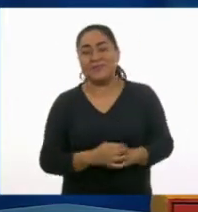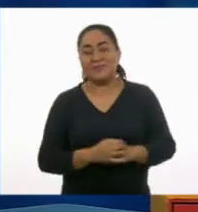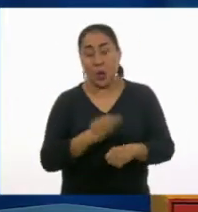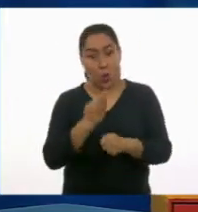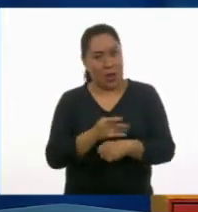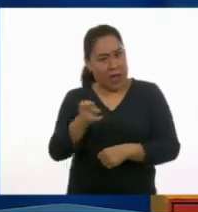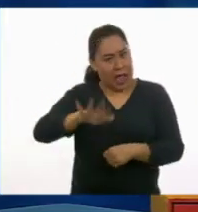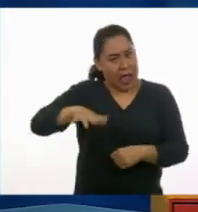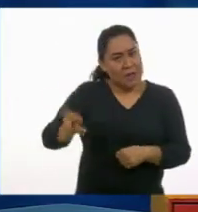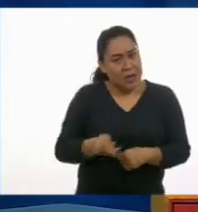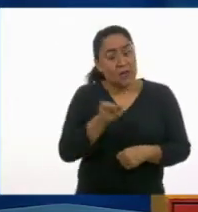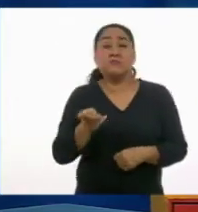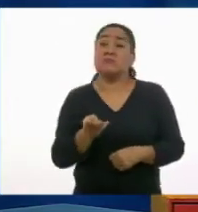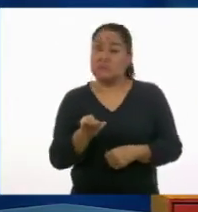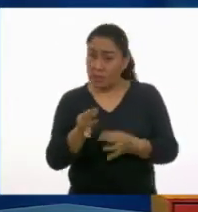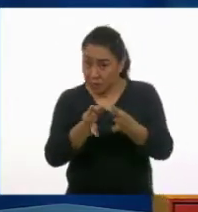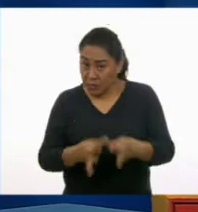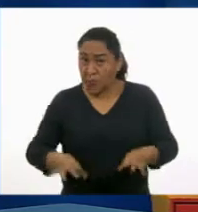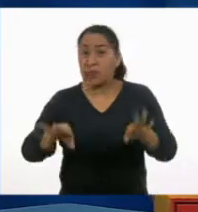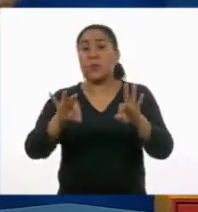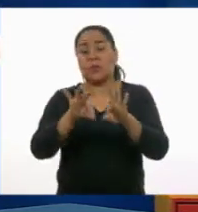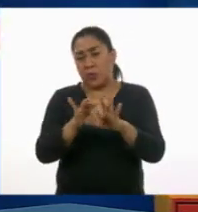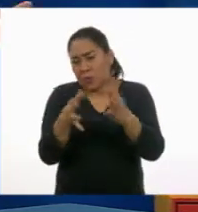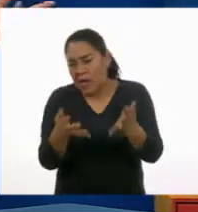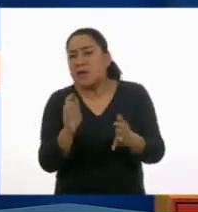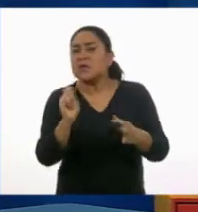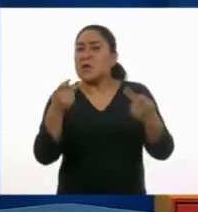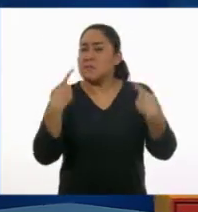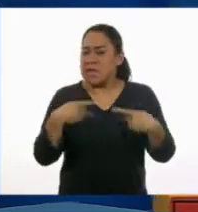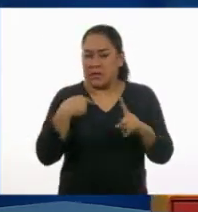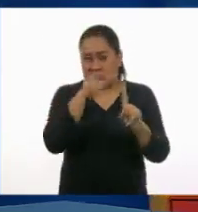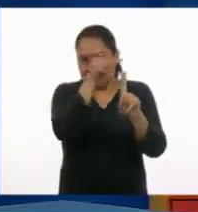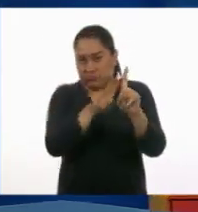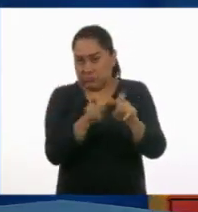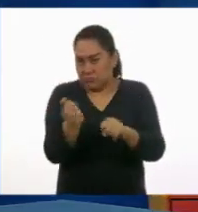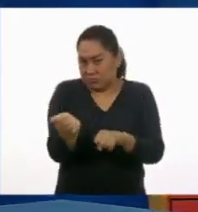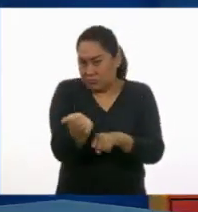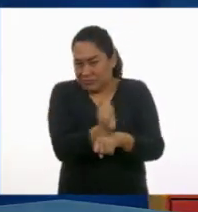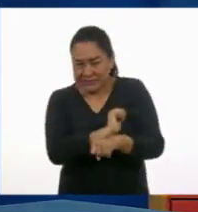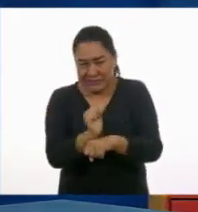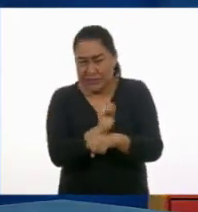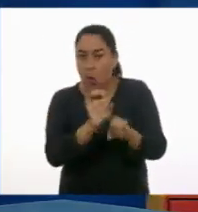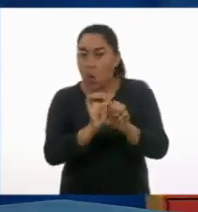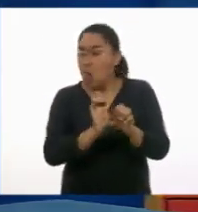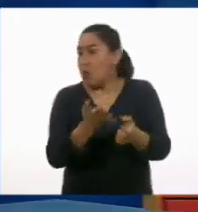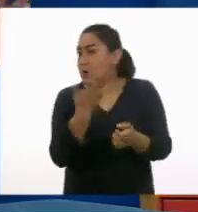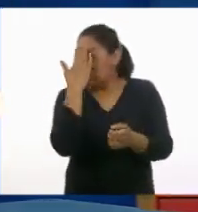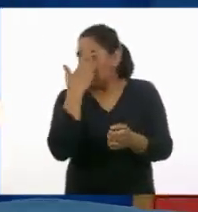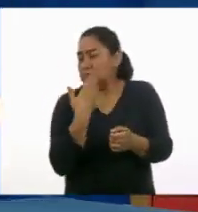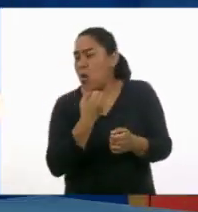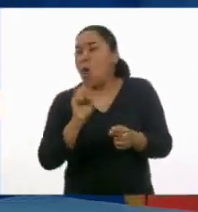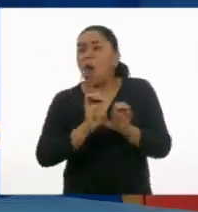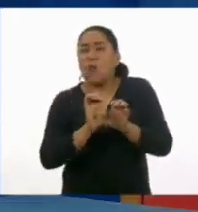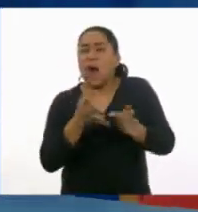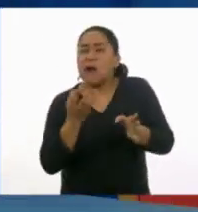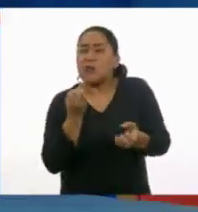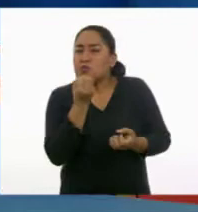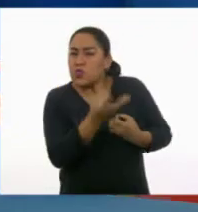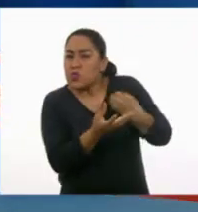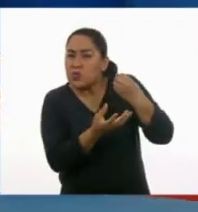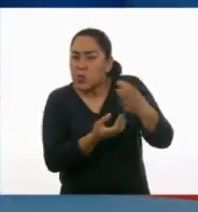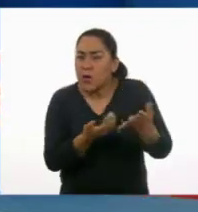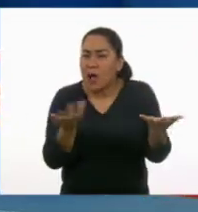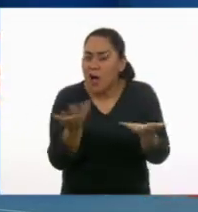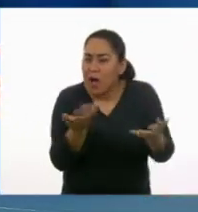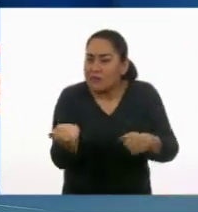porque el personaje no es cosa de talento, no es cosa de inspiración divina, sino que es una construcción, es un